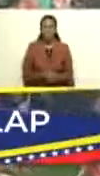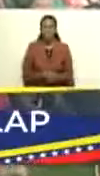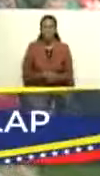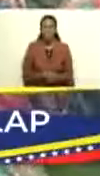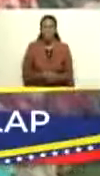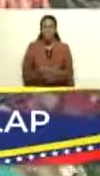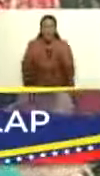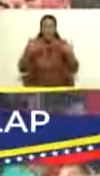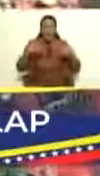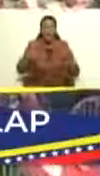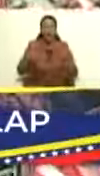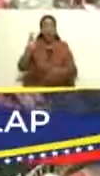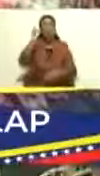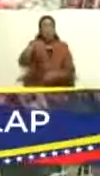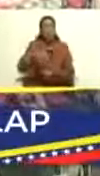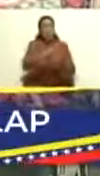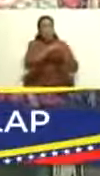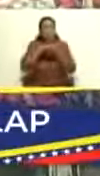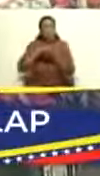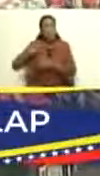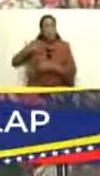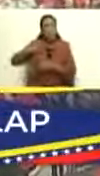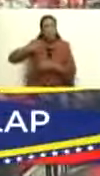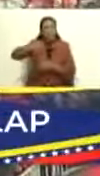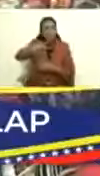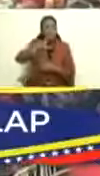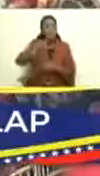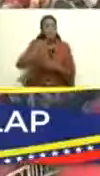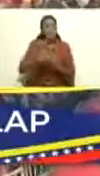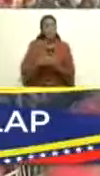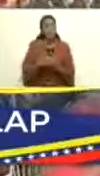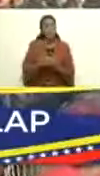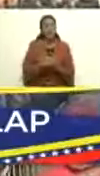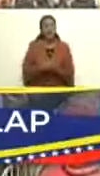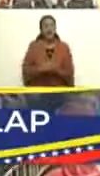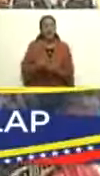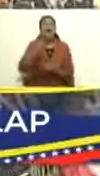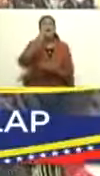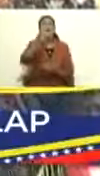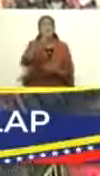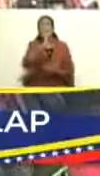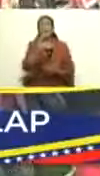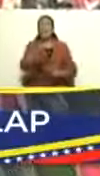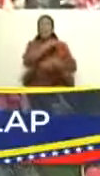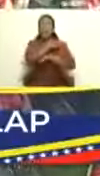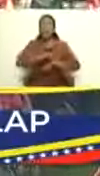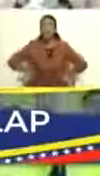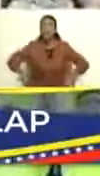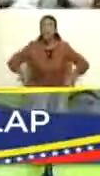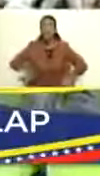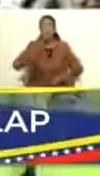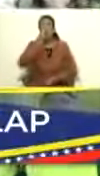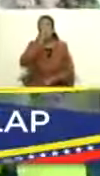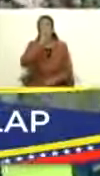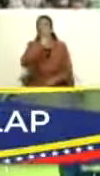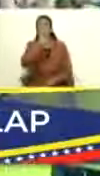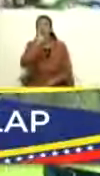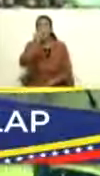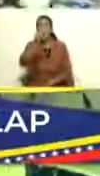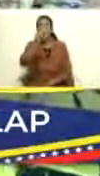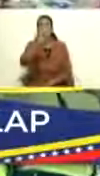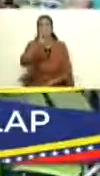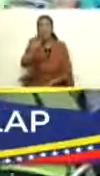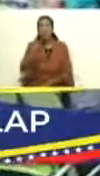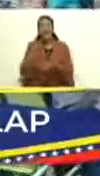Creo que de Trujillo también llegaron. De Biscucuy, Portuguesa. Ahí está